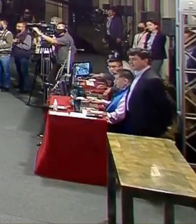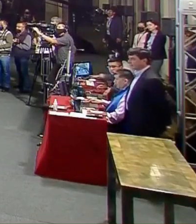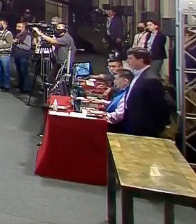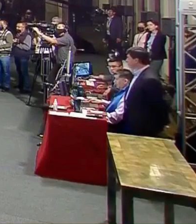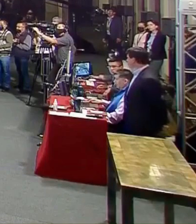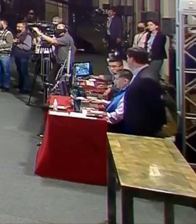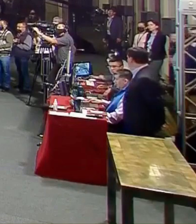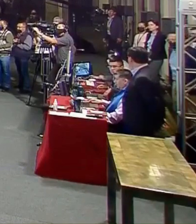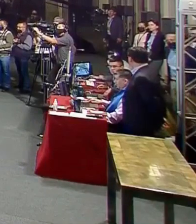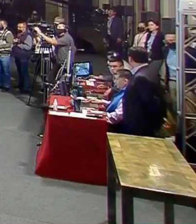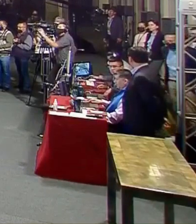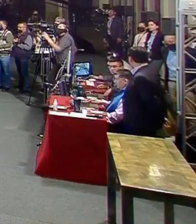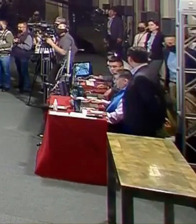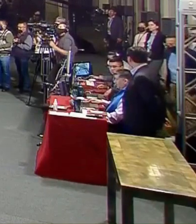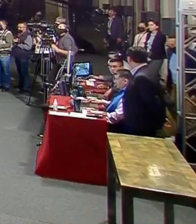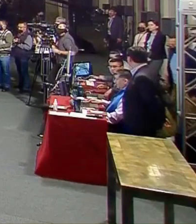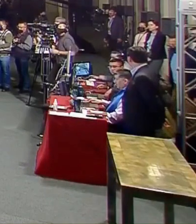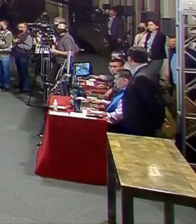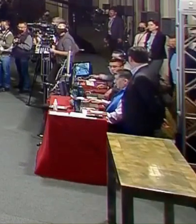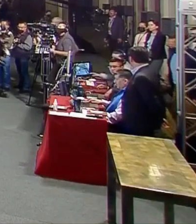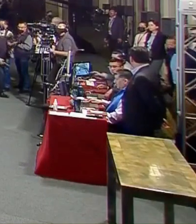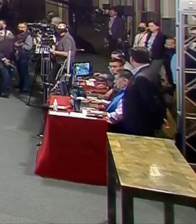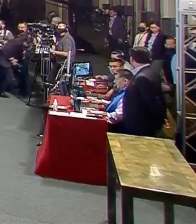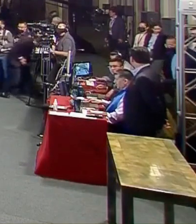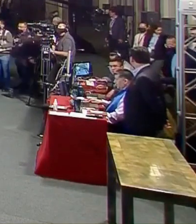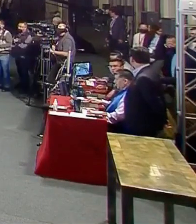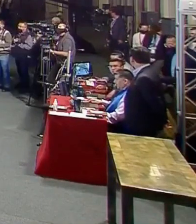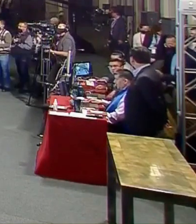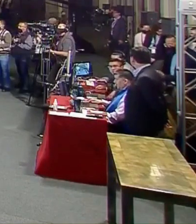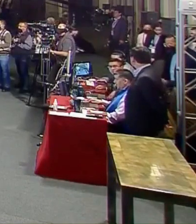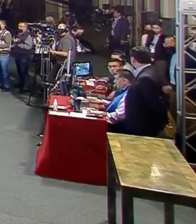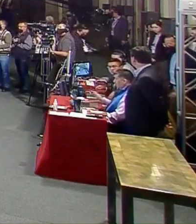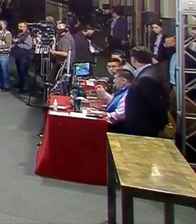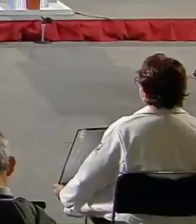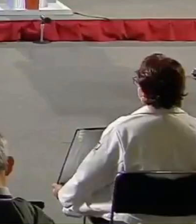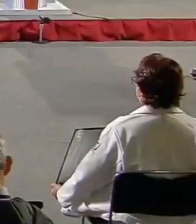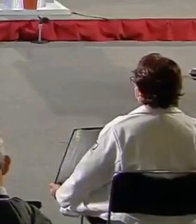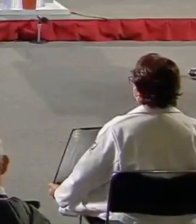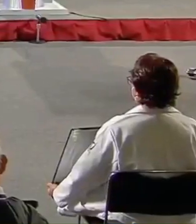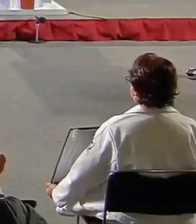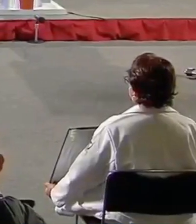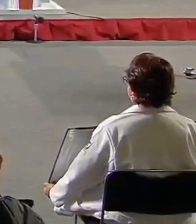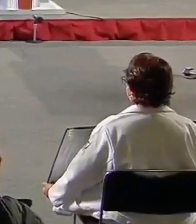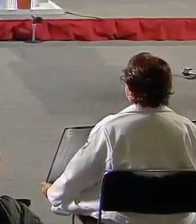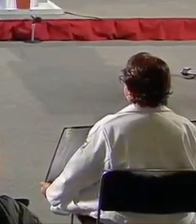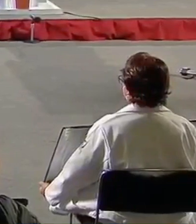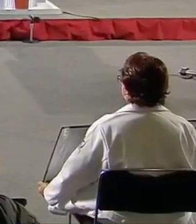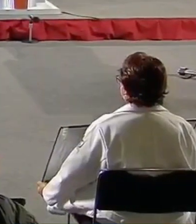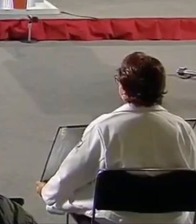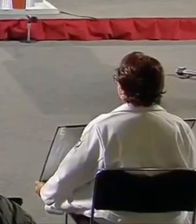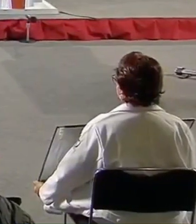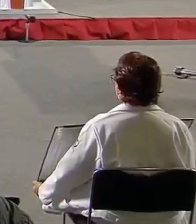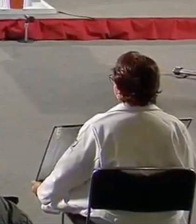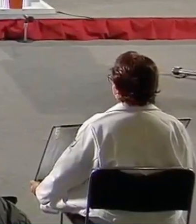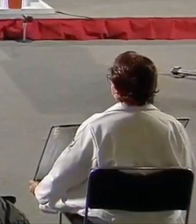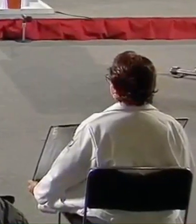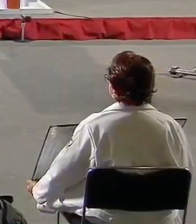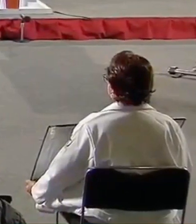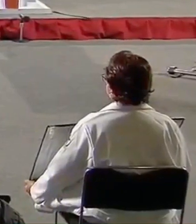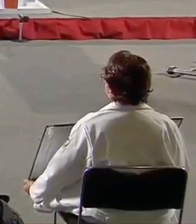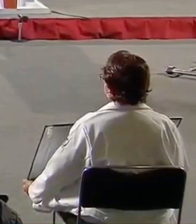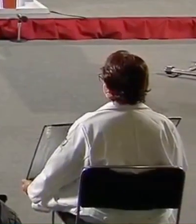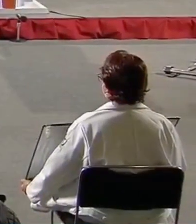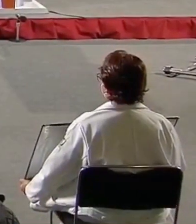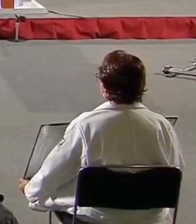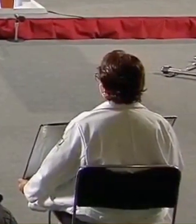Señor presidente, nunca en la historia del México moderno se habían condecorado tantos civiles y menos con la